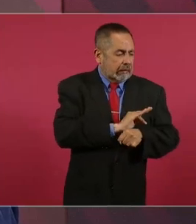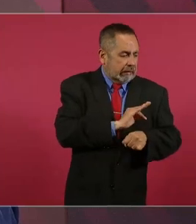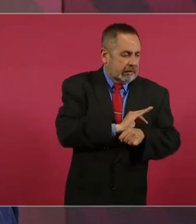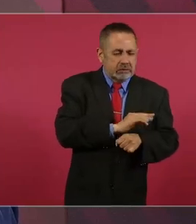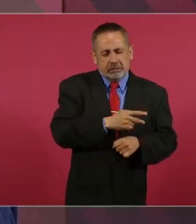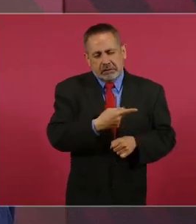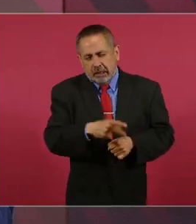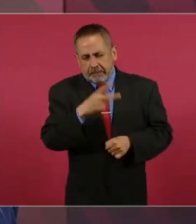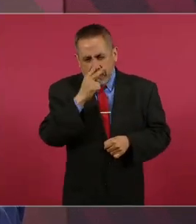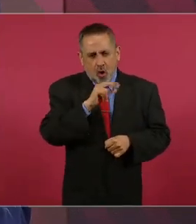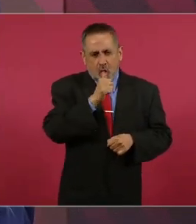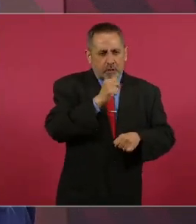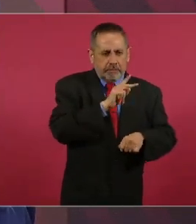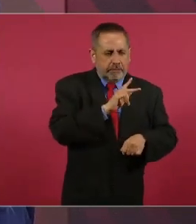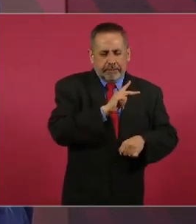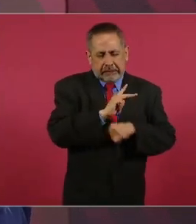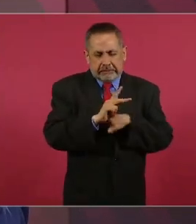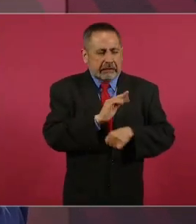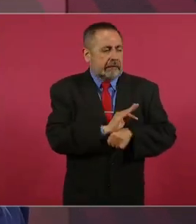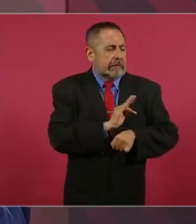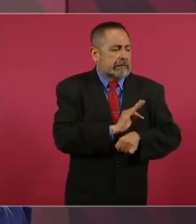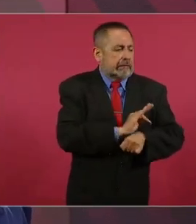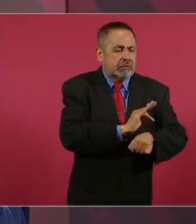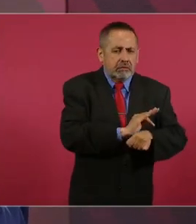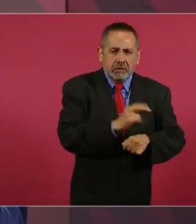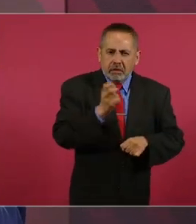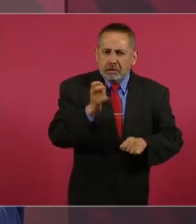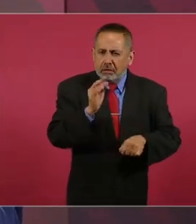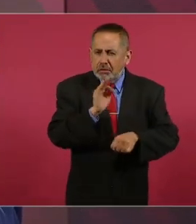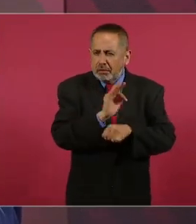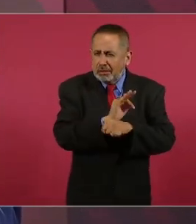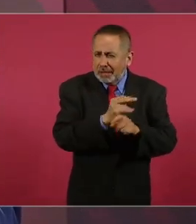nacionales y extranjeros. Esa es su función.